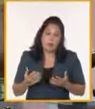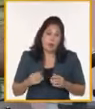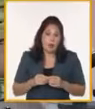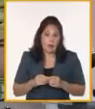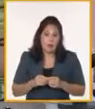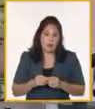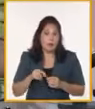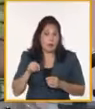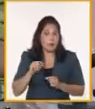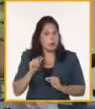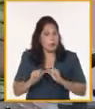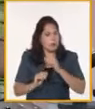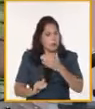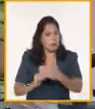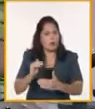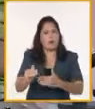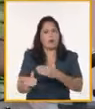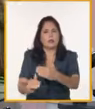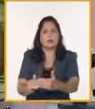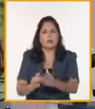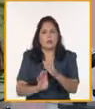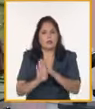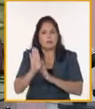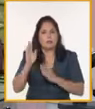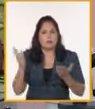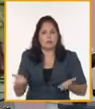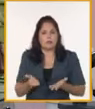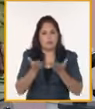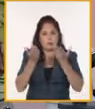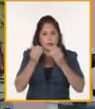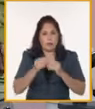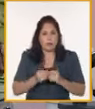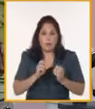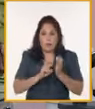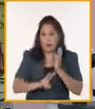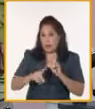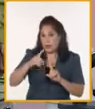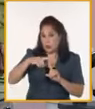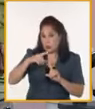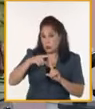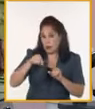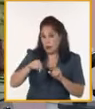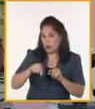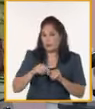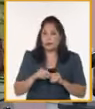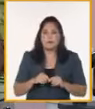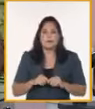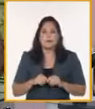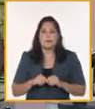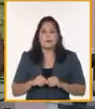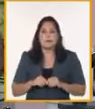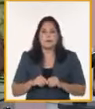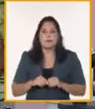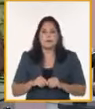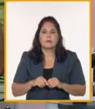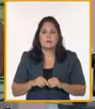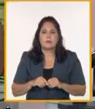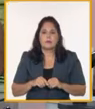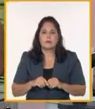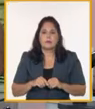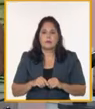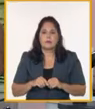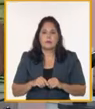un proceso que está en marcha ahora mismo veíamos a Johann audri sola que digamos que ha tenido un papel